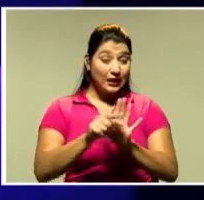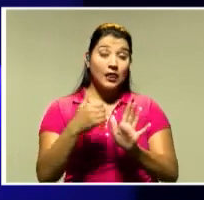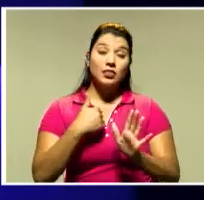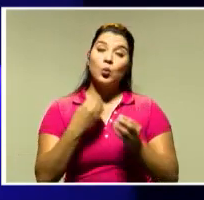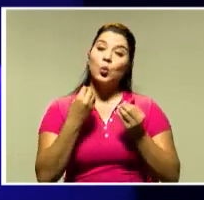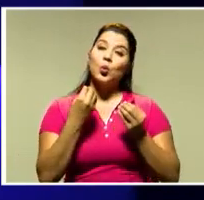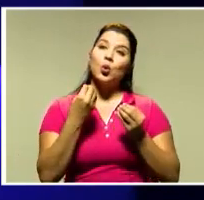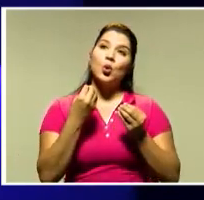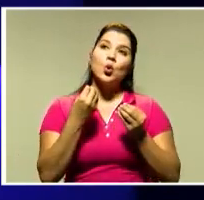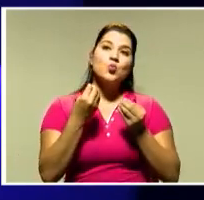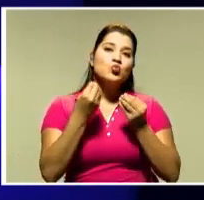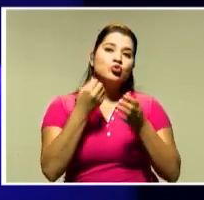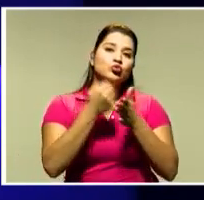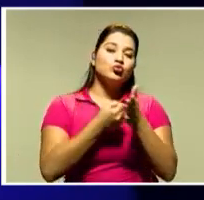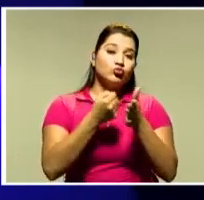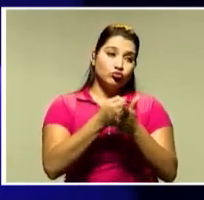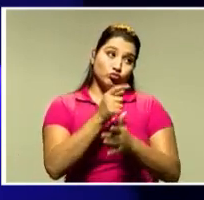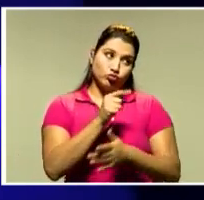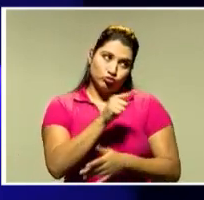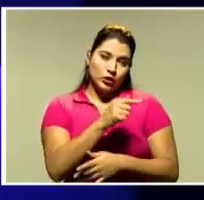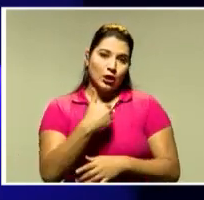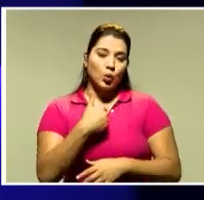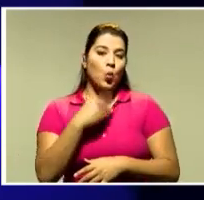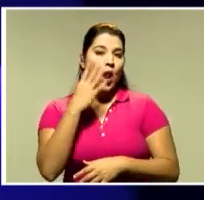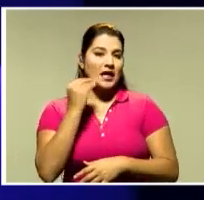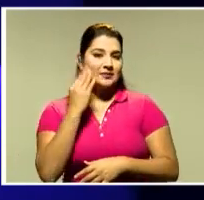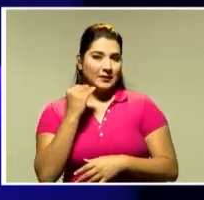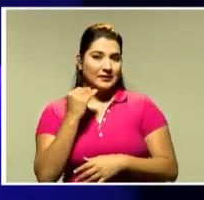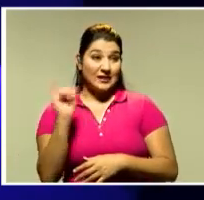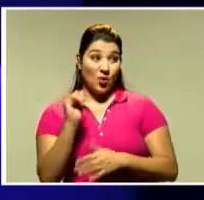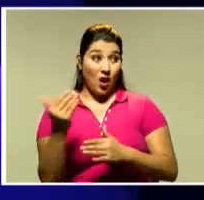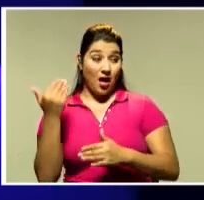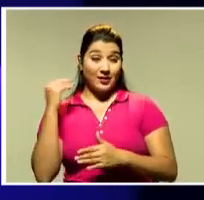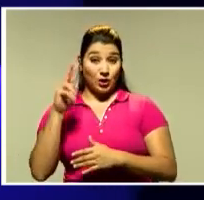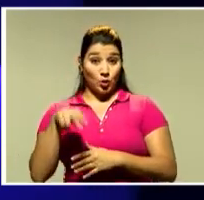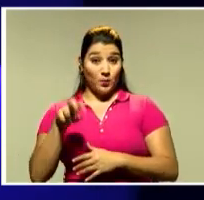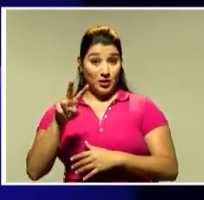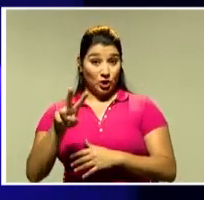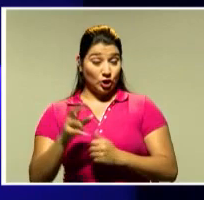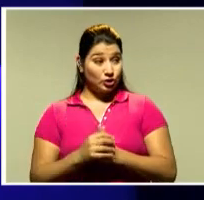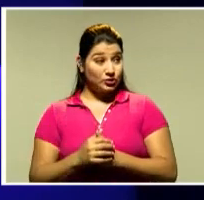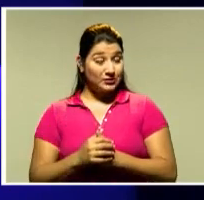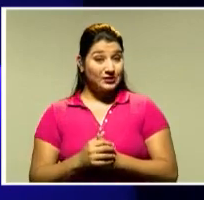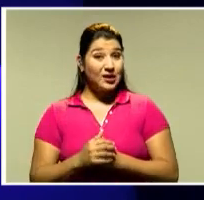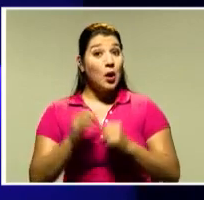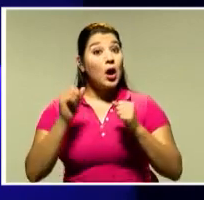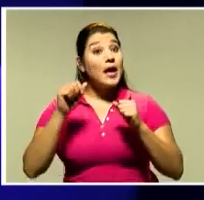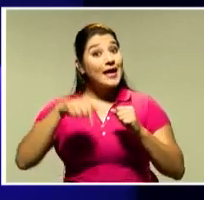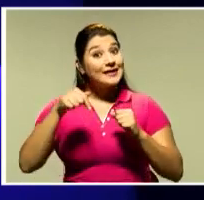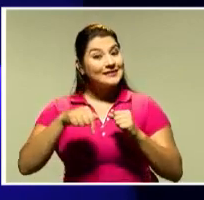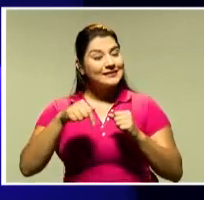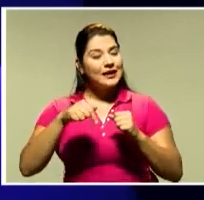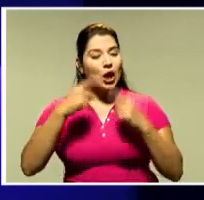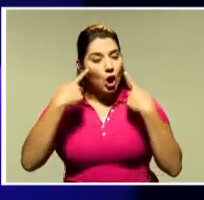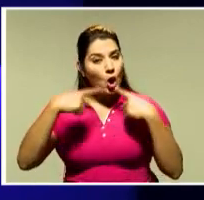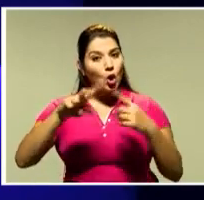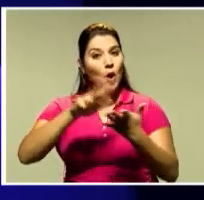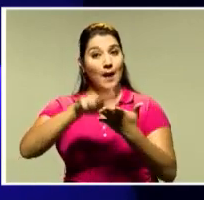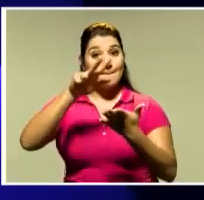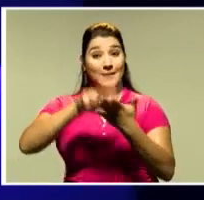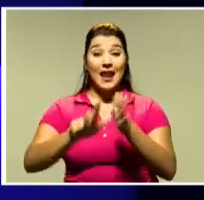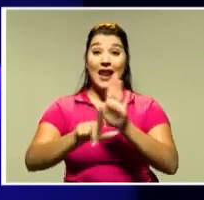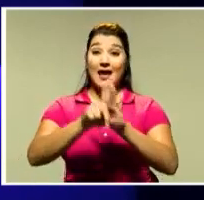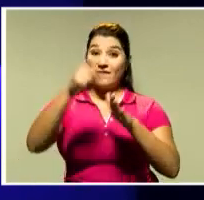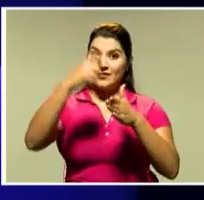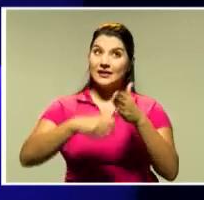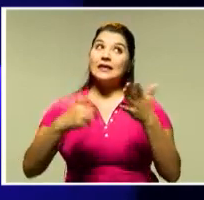experiencia en la Asamblea Legislativa que le tocó en 2002, fue lograr que se aprobara la reforma